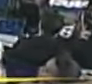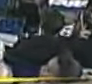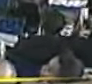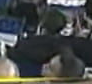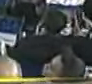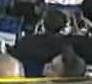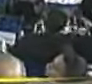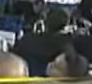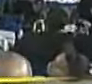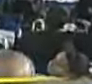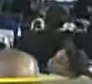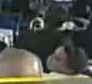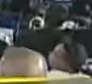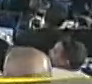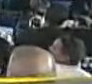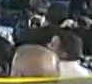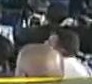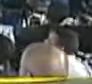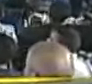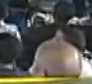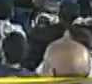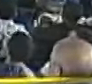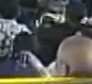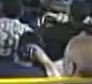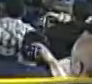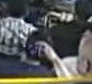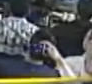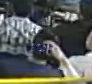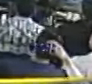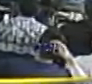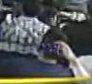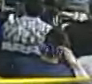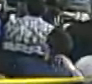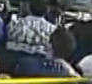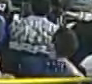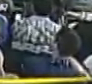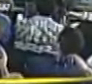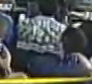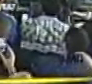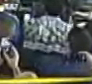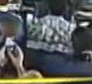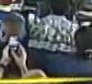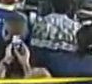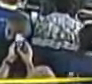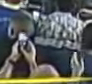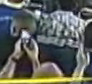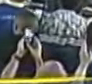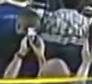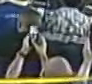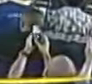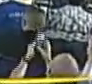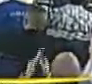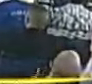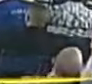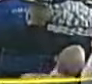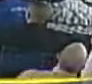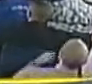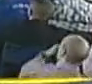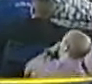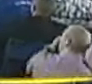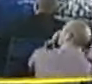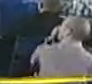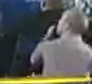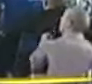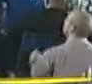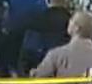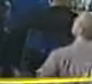tardes. Sean bienvenidos a este acto de notificación al presidente de la República de la voluntad